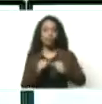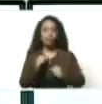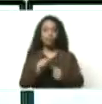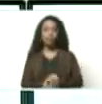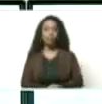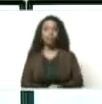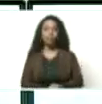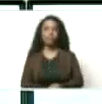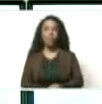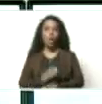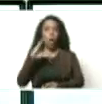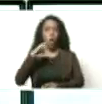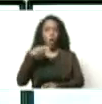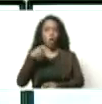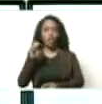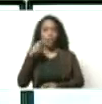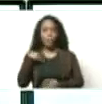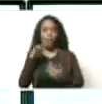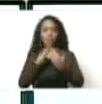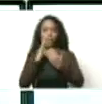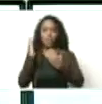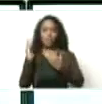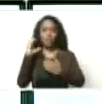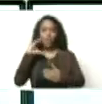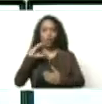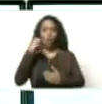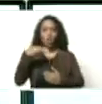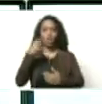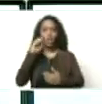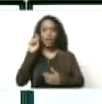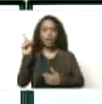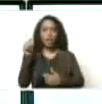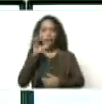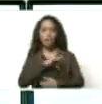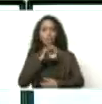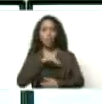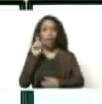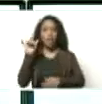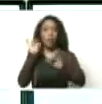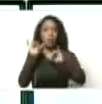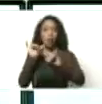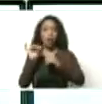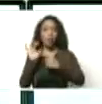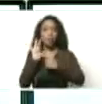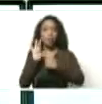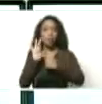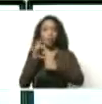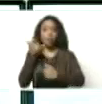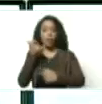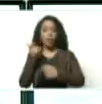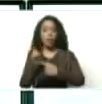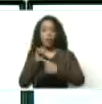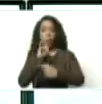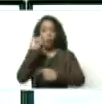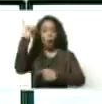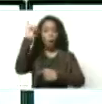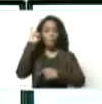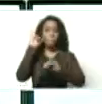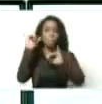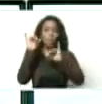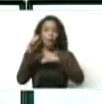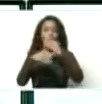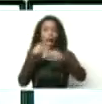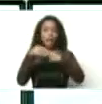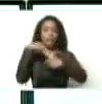coche vale mi vecino de coche saludo mira la señora ella misma con su teléfono hizo la denuncia y ella misma hace su